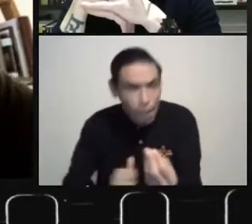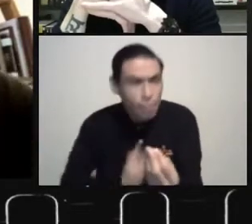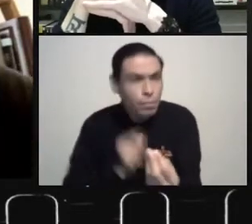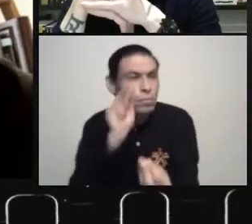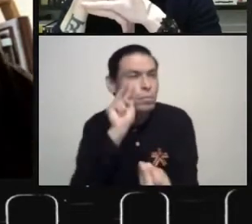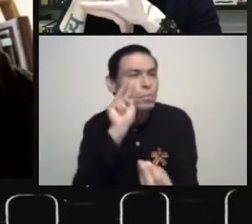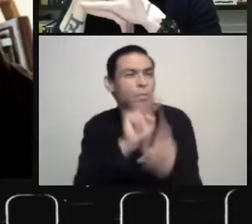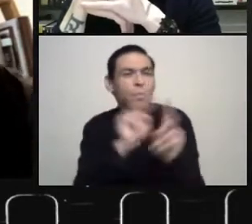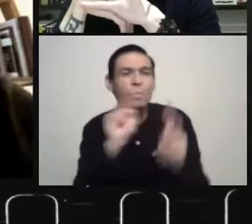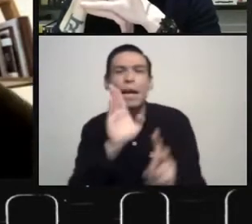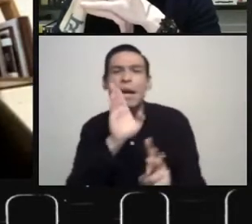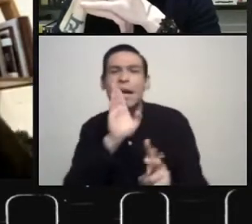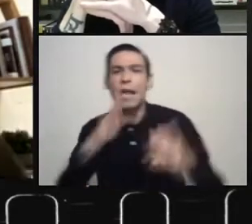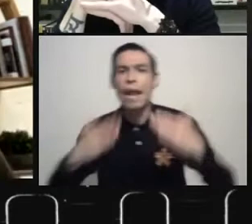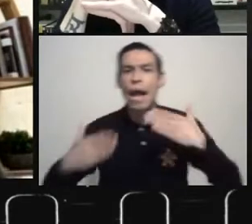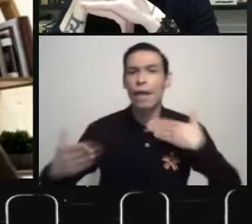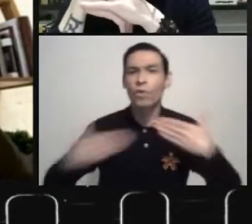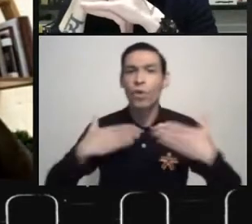una historia y de su equipo.